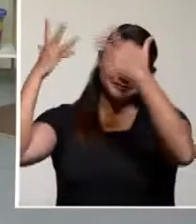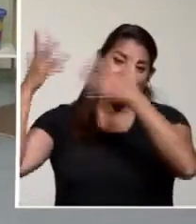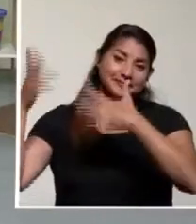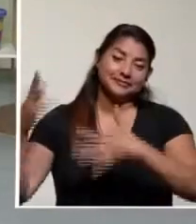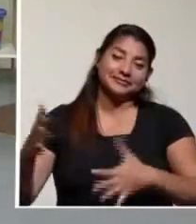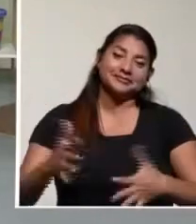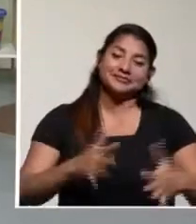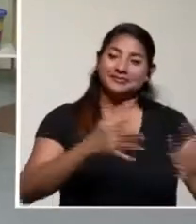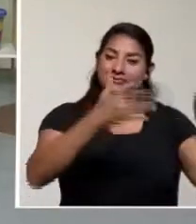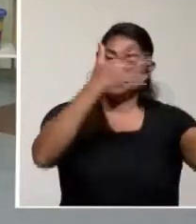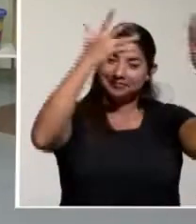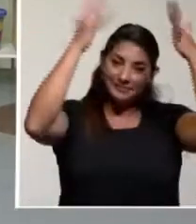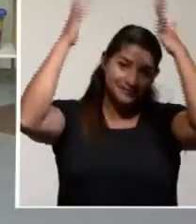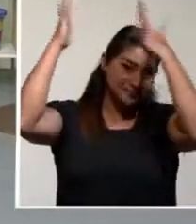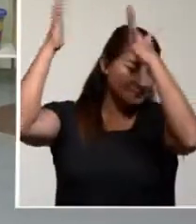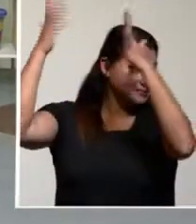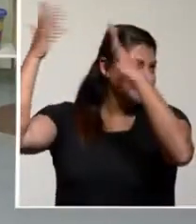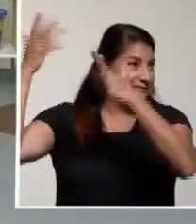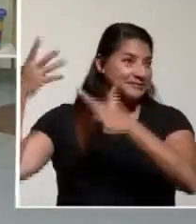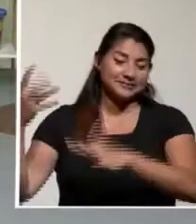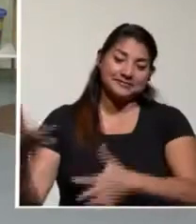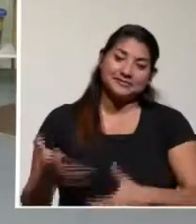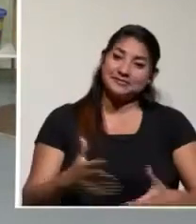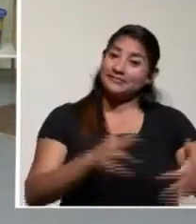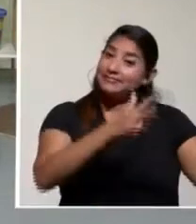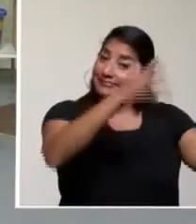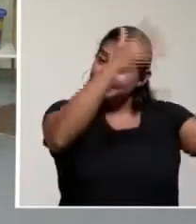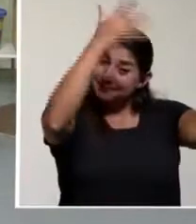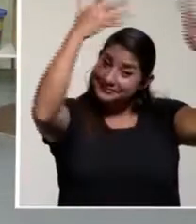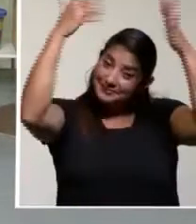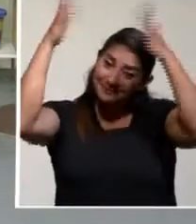¡Muy bien!